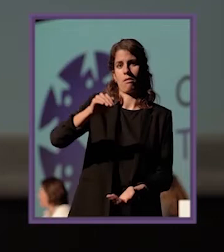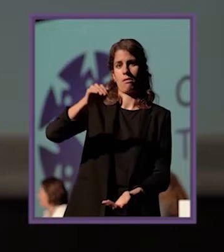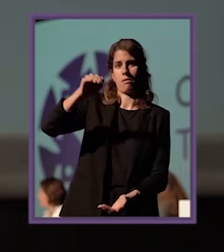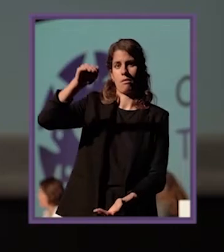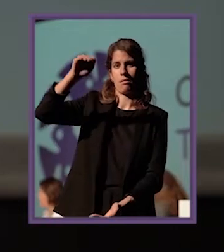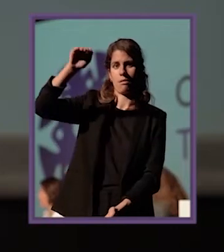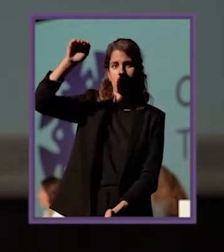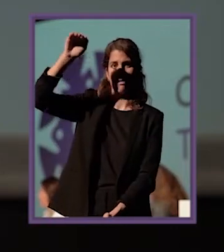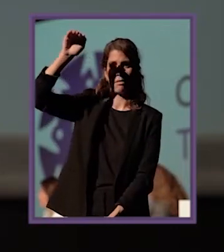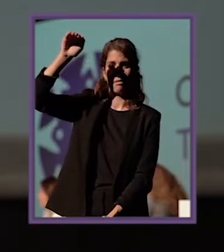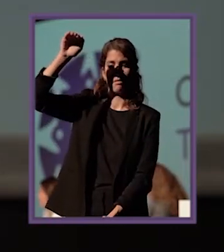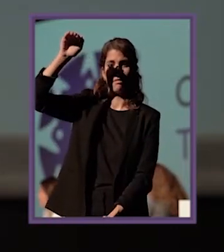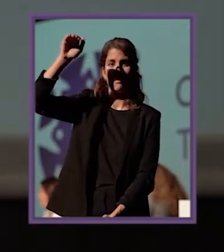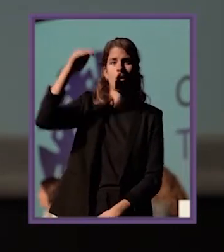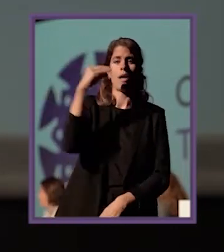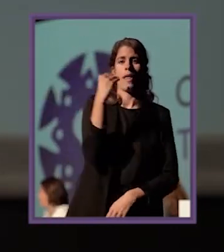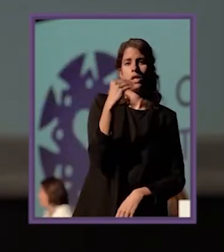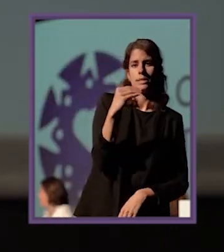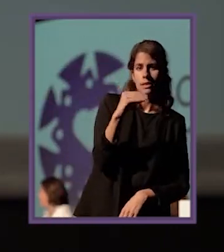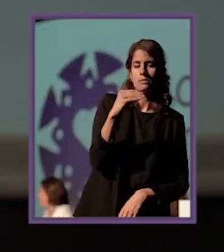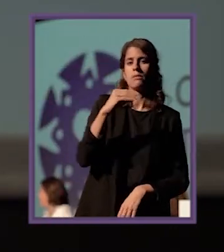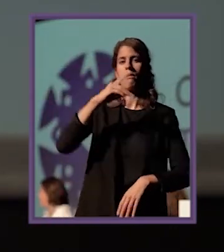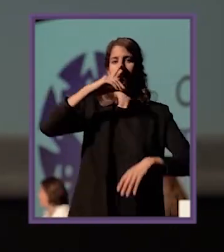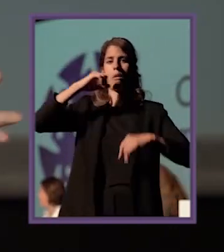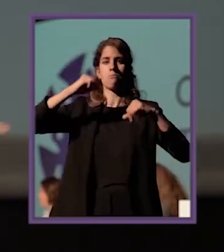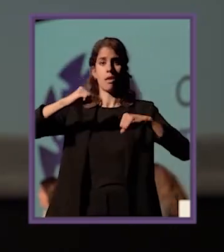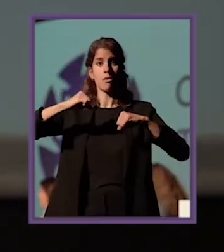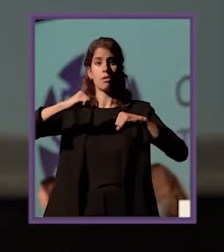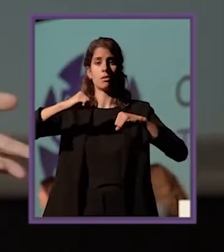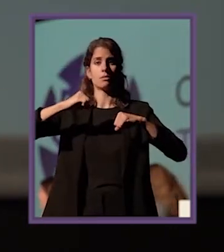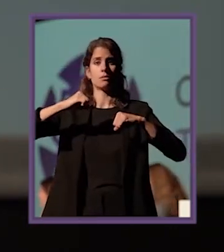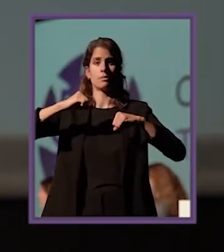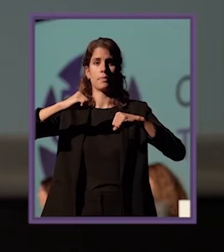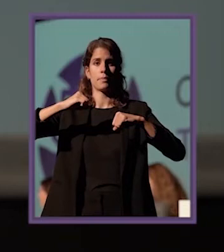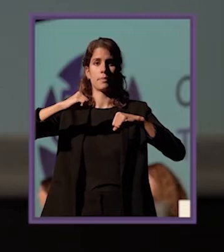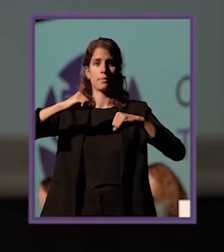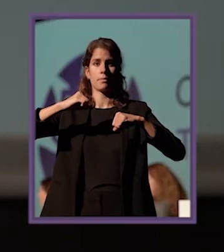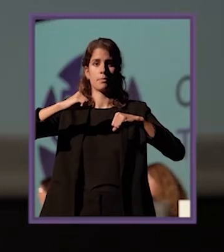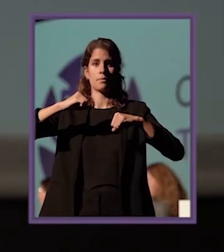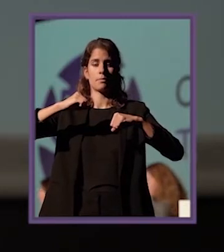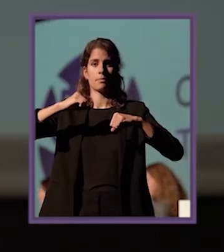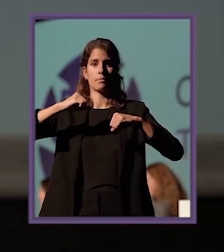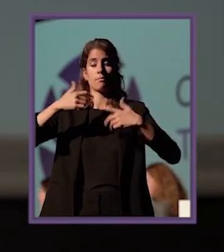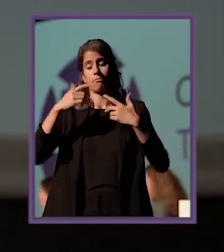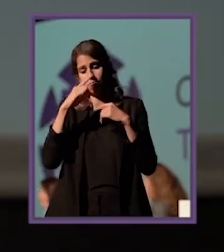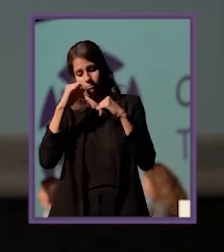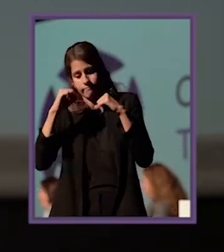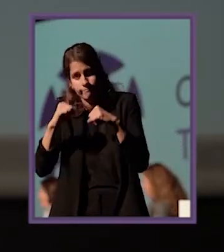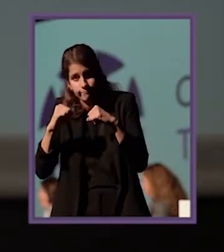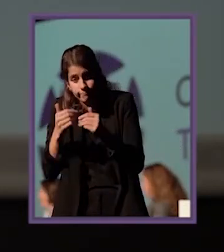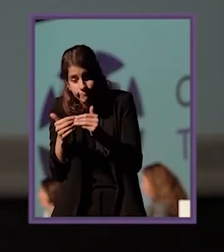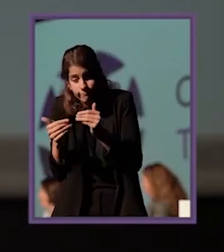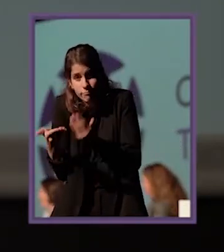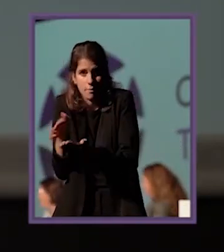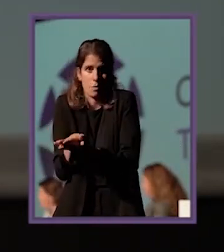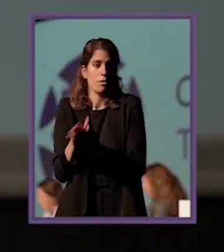adultos, llegamos a la etapa en la que somos ya mayores y pues abandonamos este mundo, como se